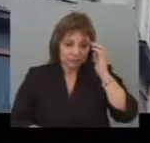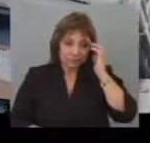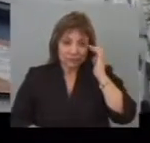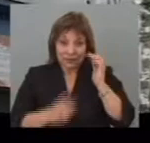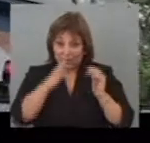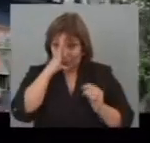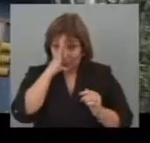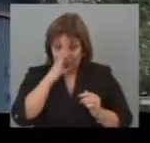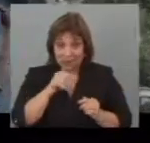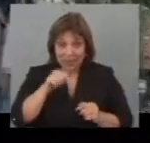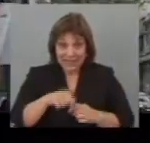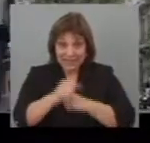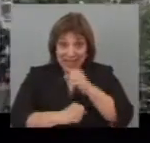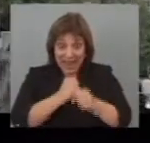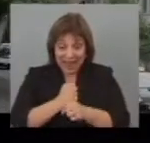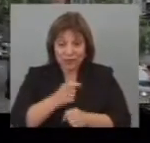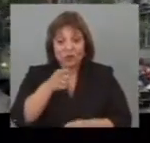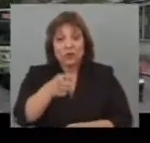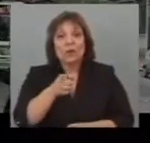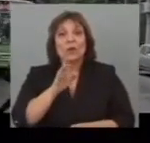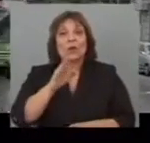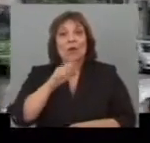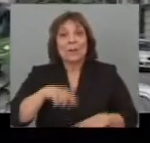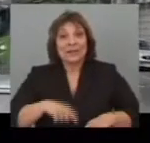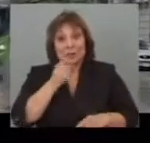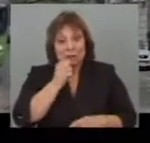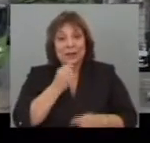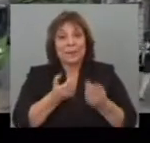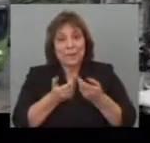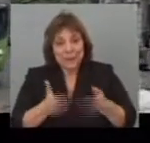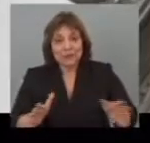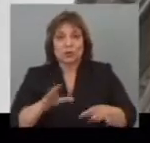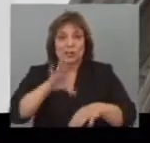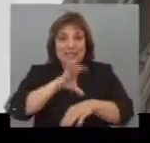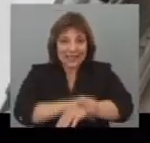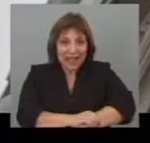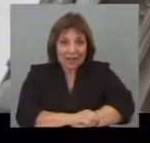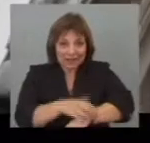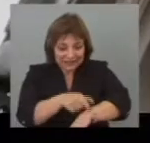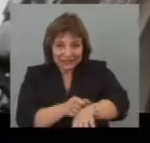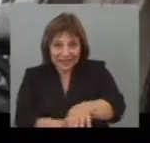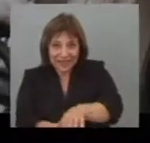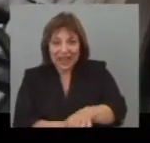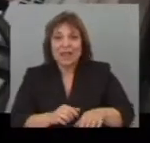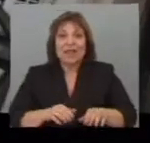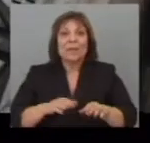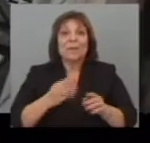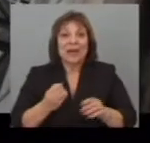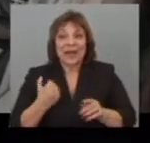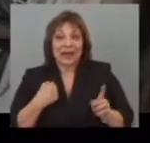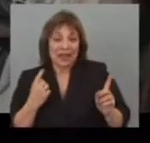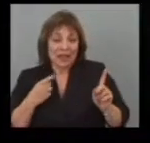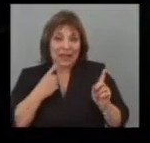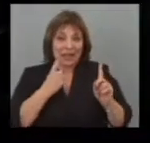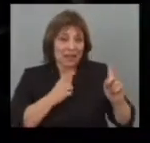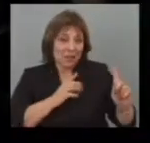En febrero de este año, el Ministerio del Interior comenzó a utilizar el sistema de tobilleras para evitar que un agresor pueda acercarse a la víctima en los